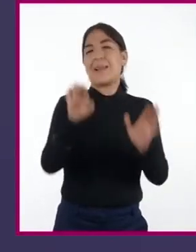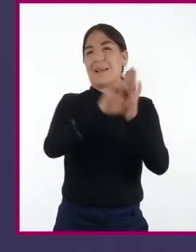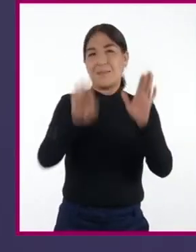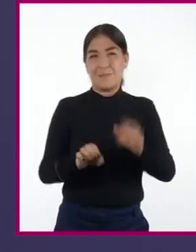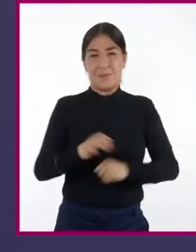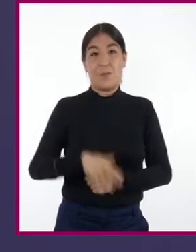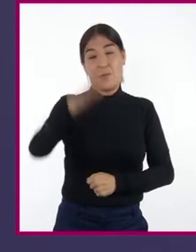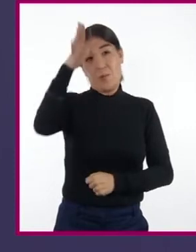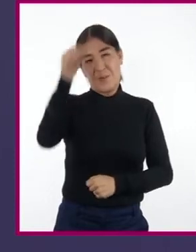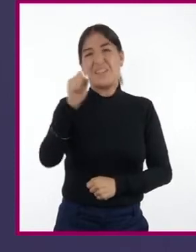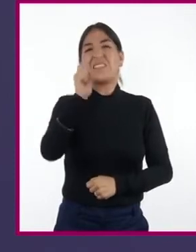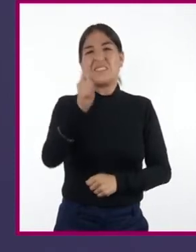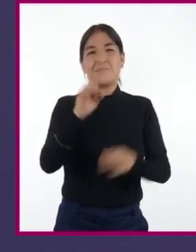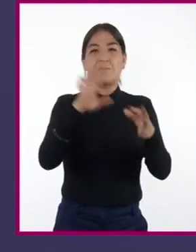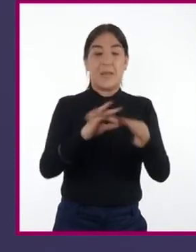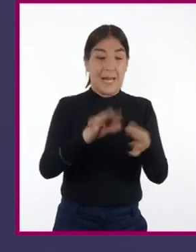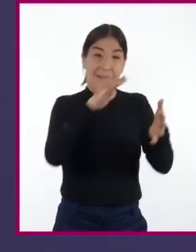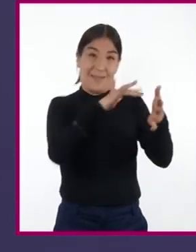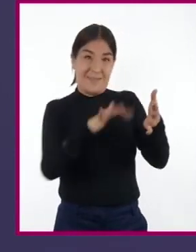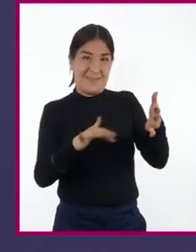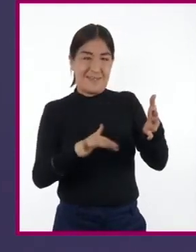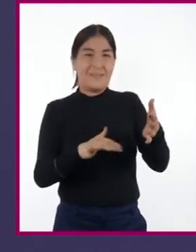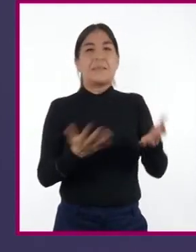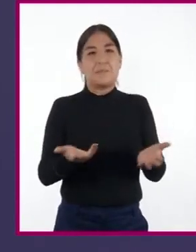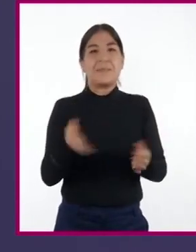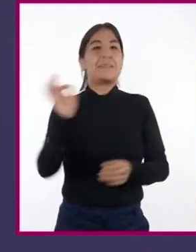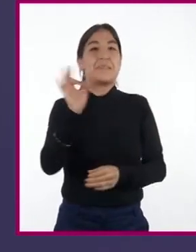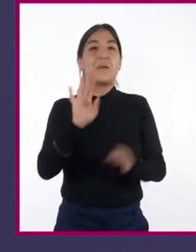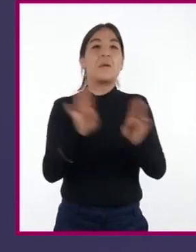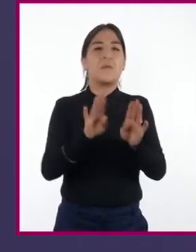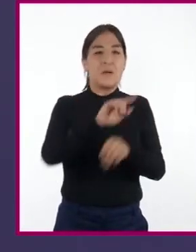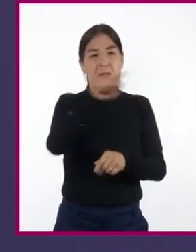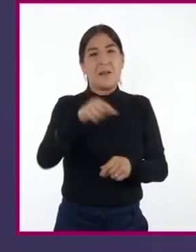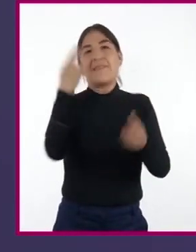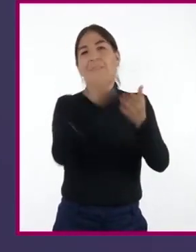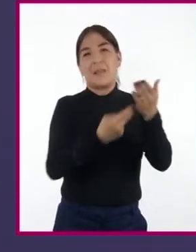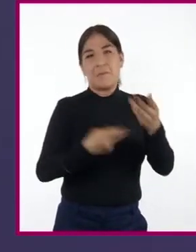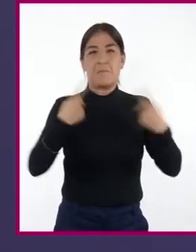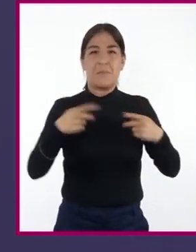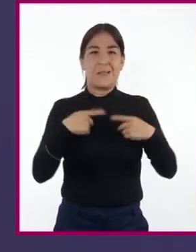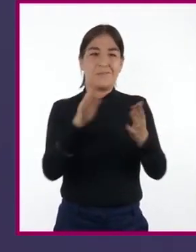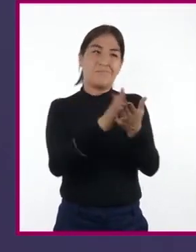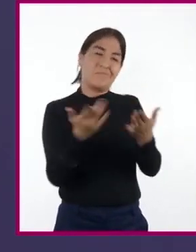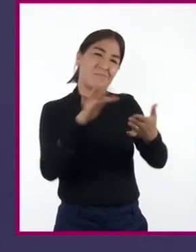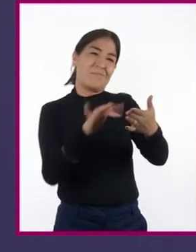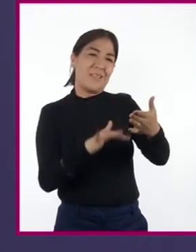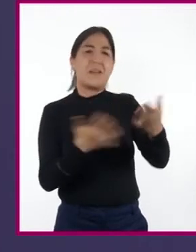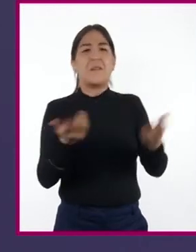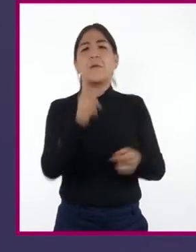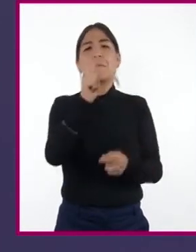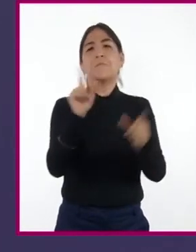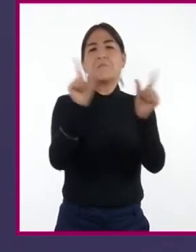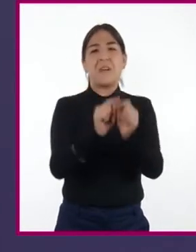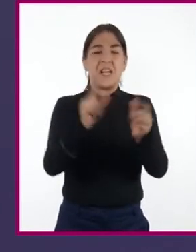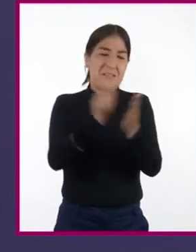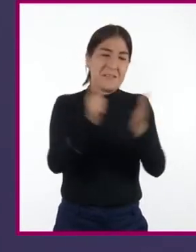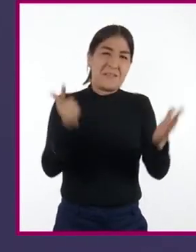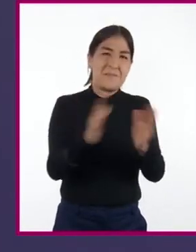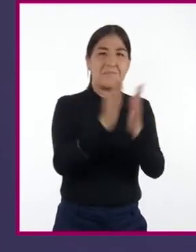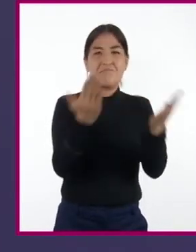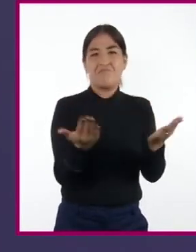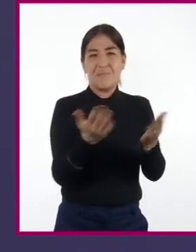el concepto habla de leer, quizá no pensar en dibujar a una persona leyendo, sino solo un libro con